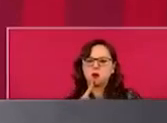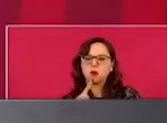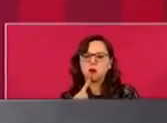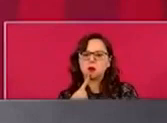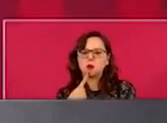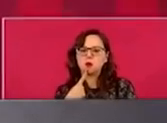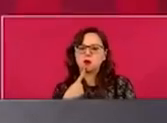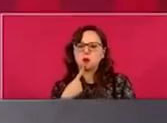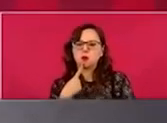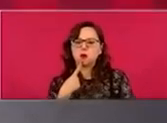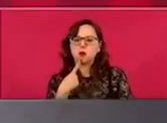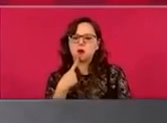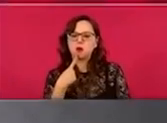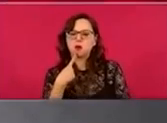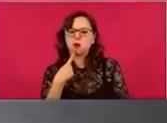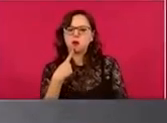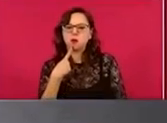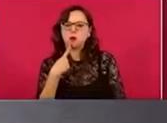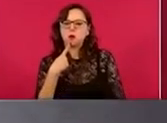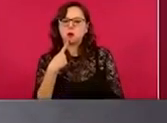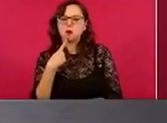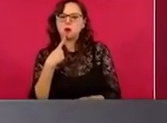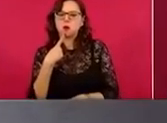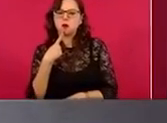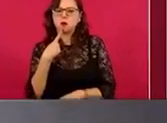así alcanzarás fianza, le contestó